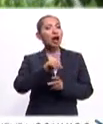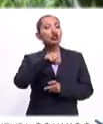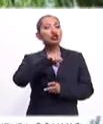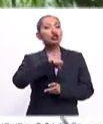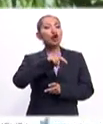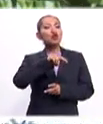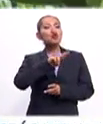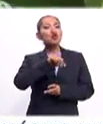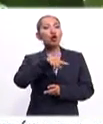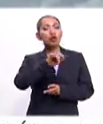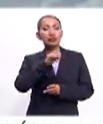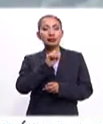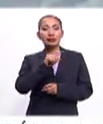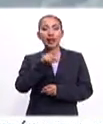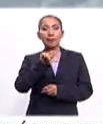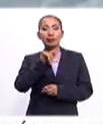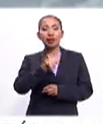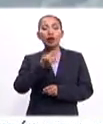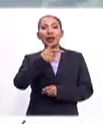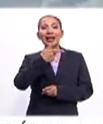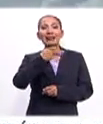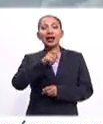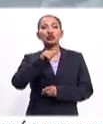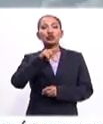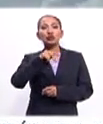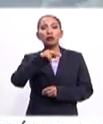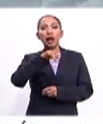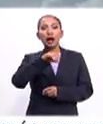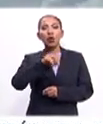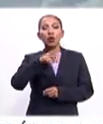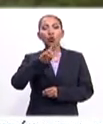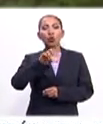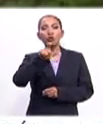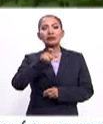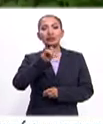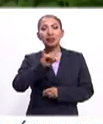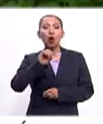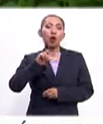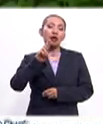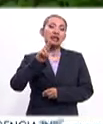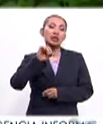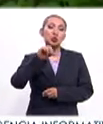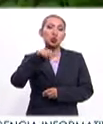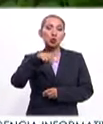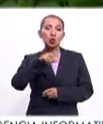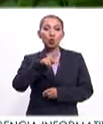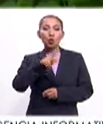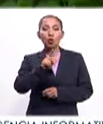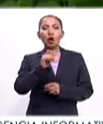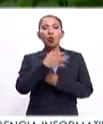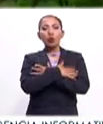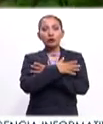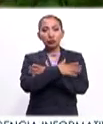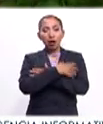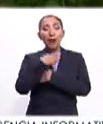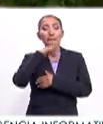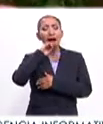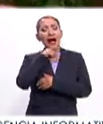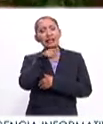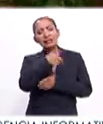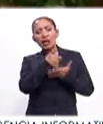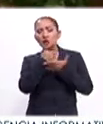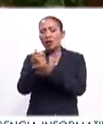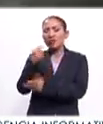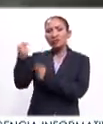tarahumara sunoco, en zapoteco gueta, en totonaco uixi o icú, en huichol. El maíz